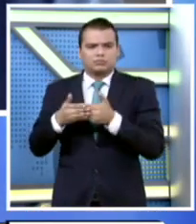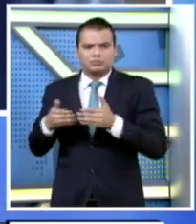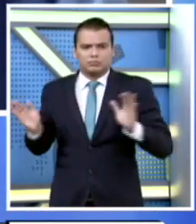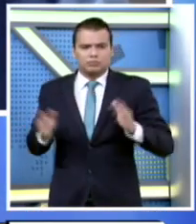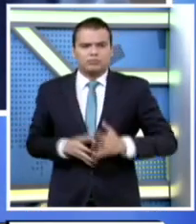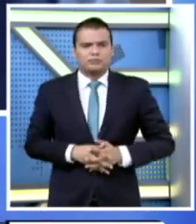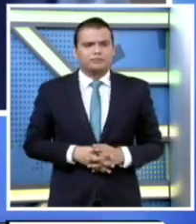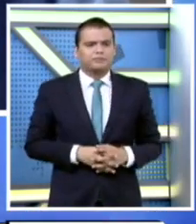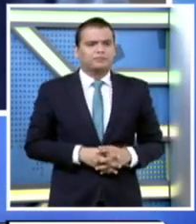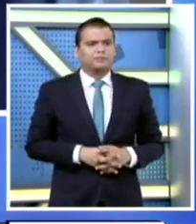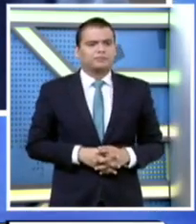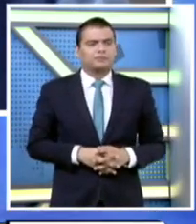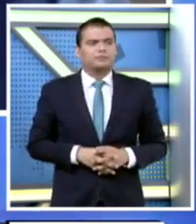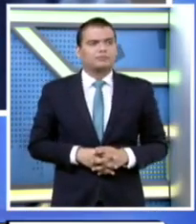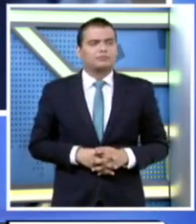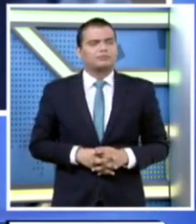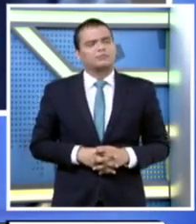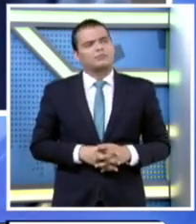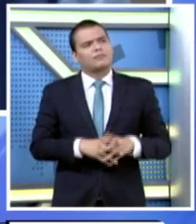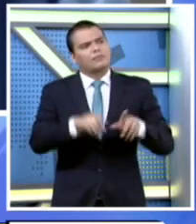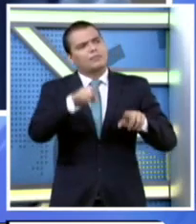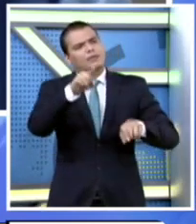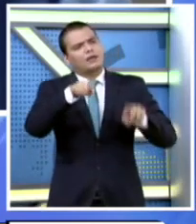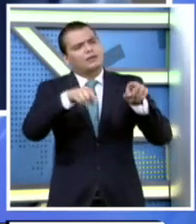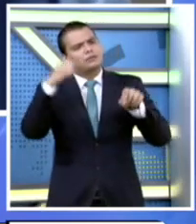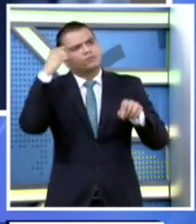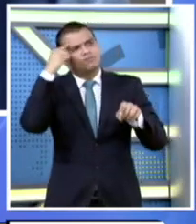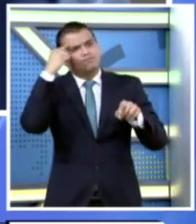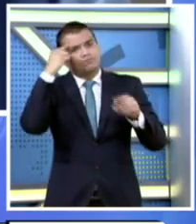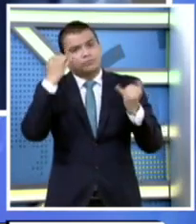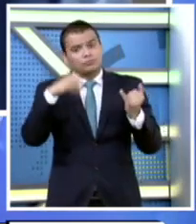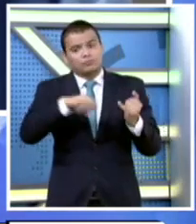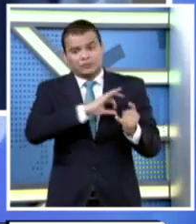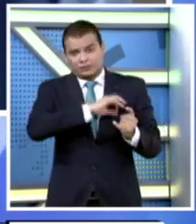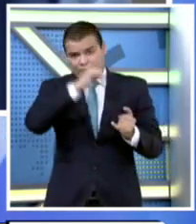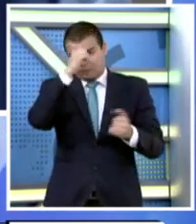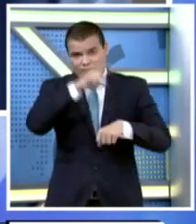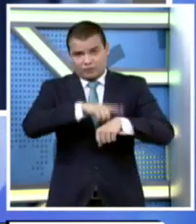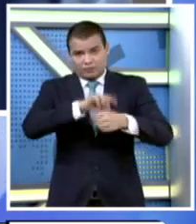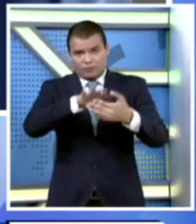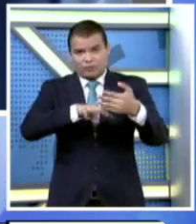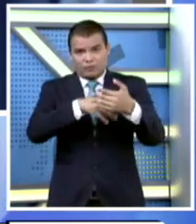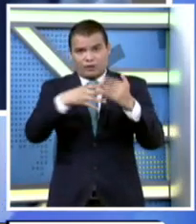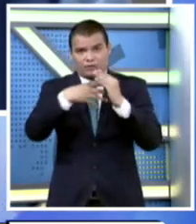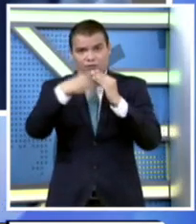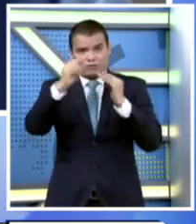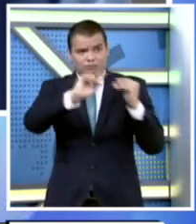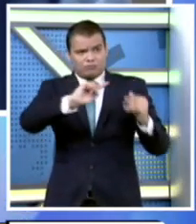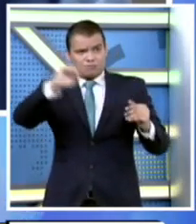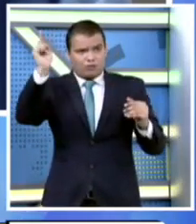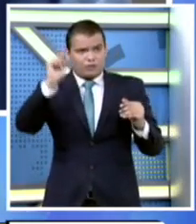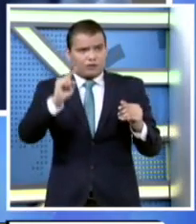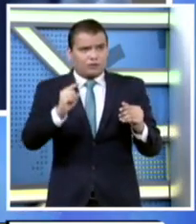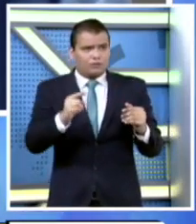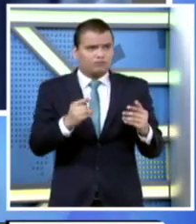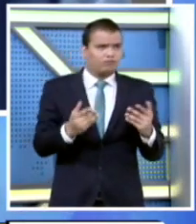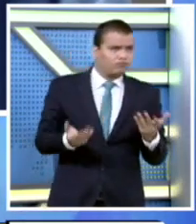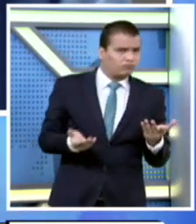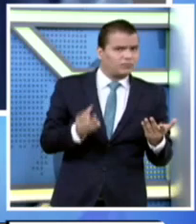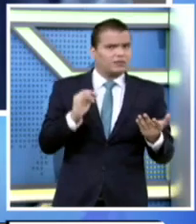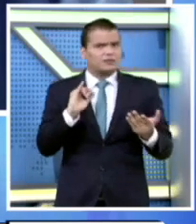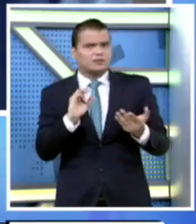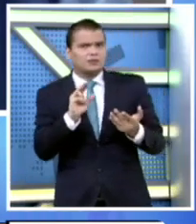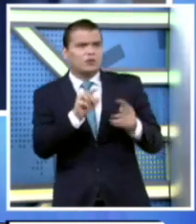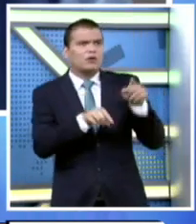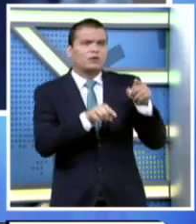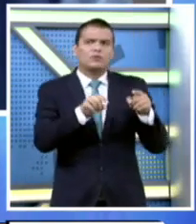Alcalde, mucha gente se está preguntando si va a haber toque de queda este fin de semana. Un sector lo está pidiendo, otros dicen que no. ¿Usted está